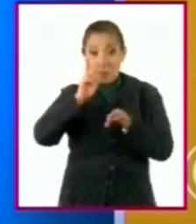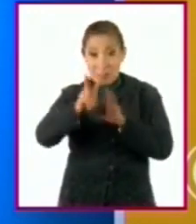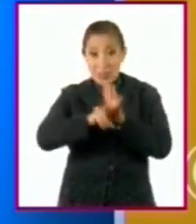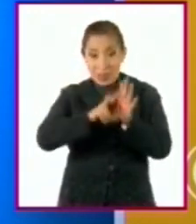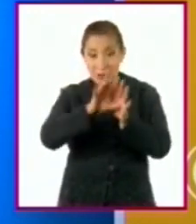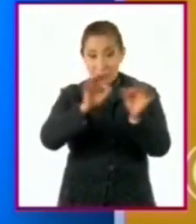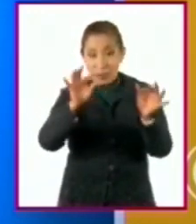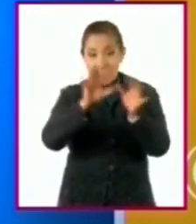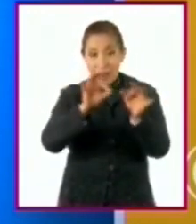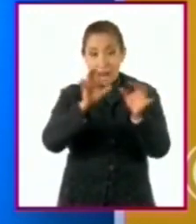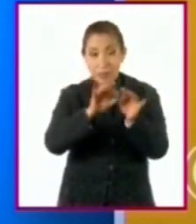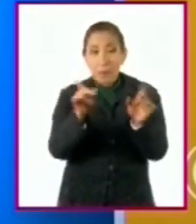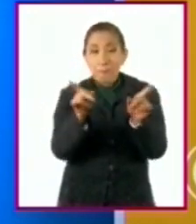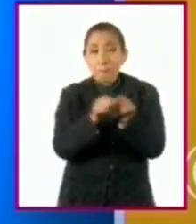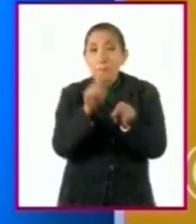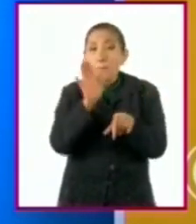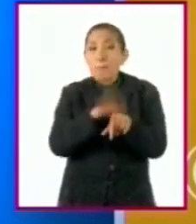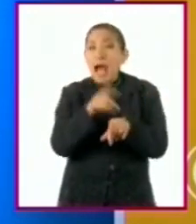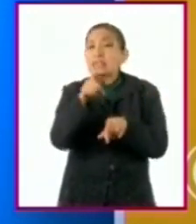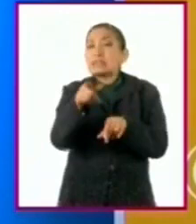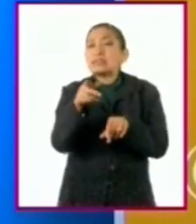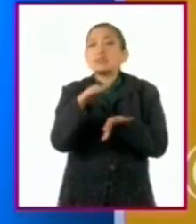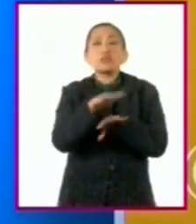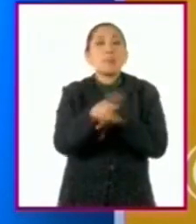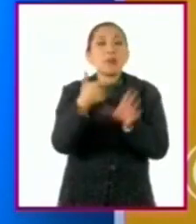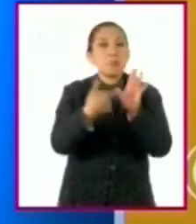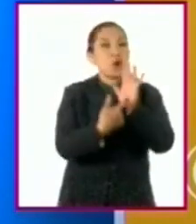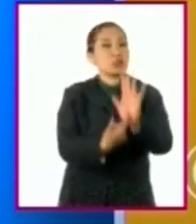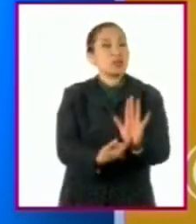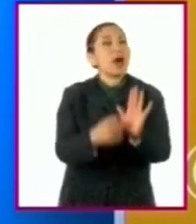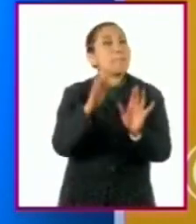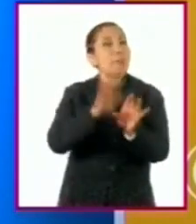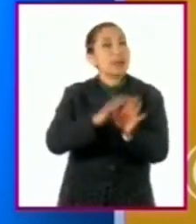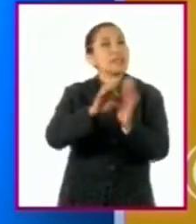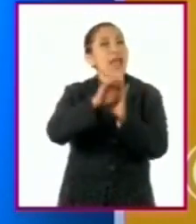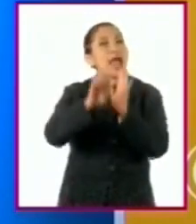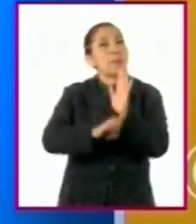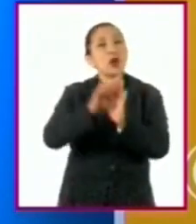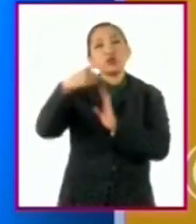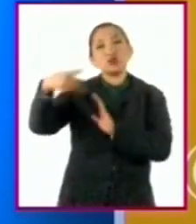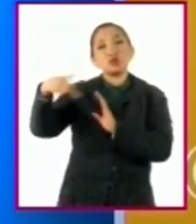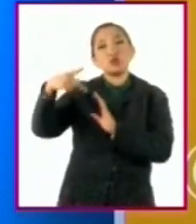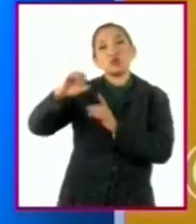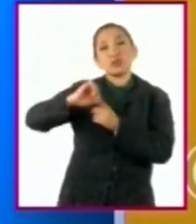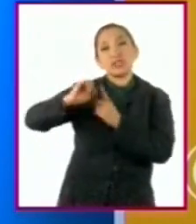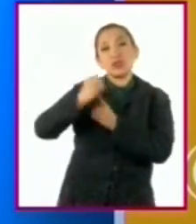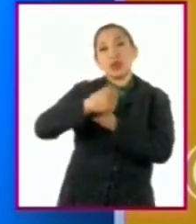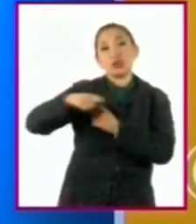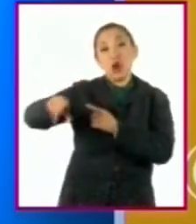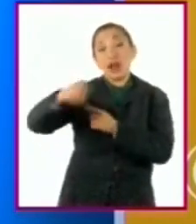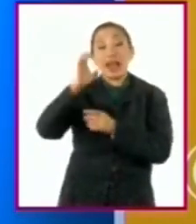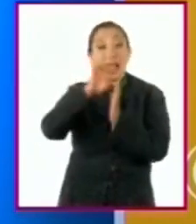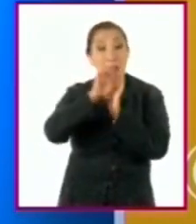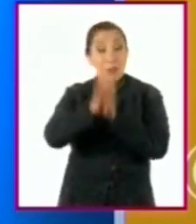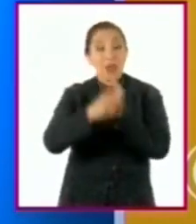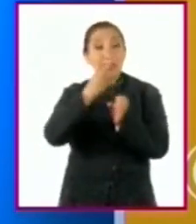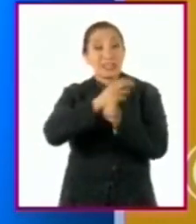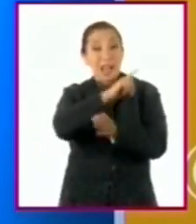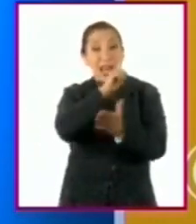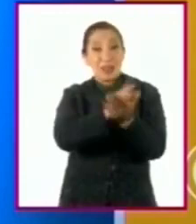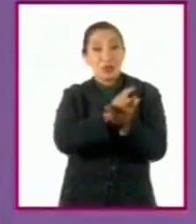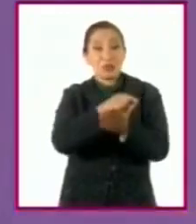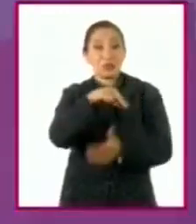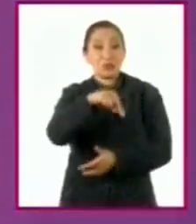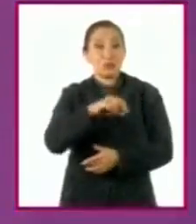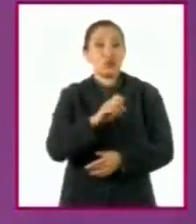nos platicarán un poco más al respecto y nos mostrarán más ejemplos sobre situaciones que ejemplifican la tercera ley de